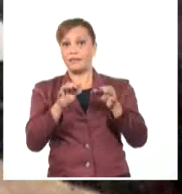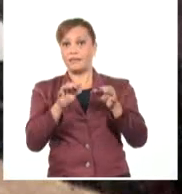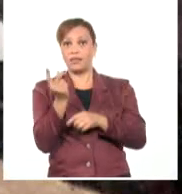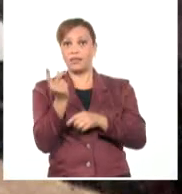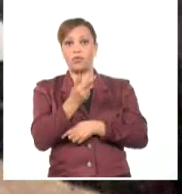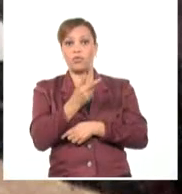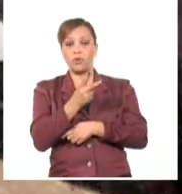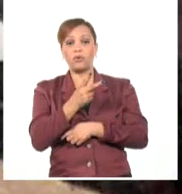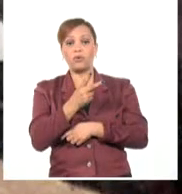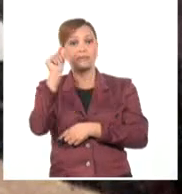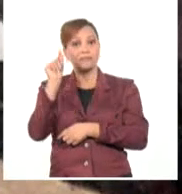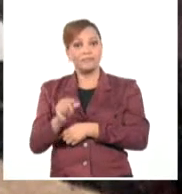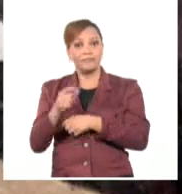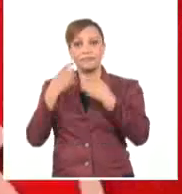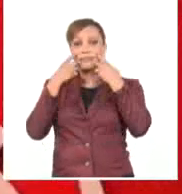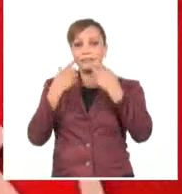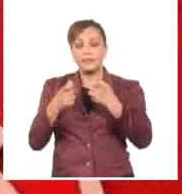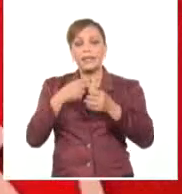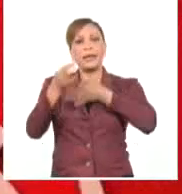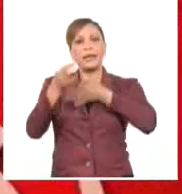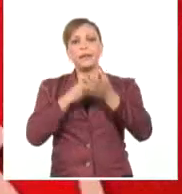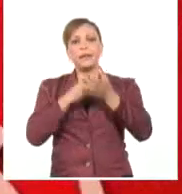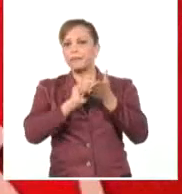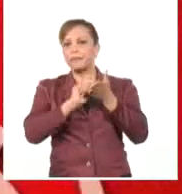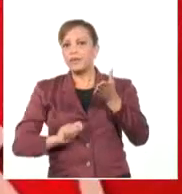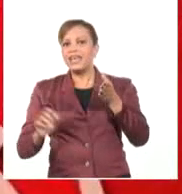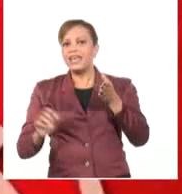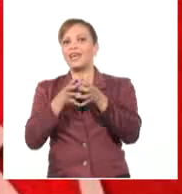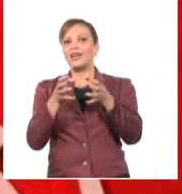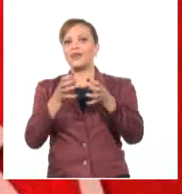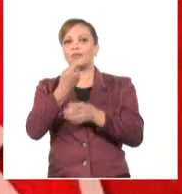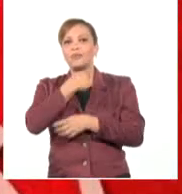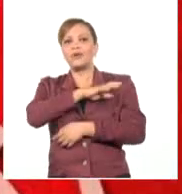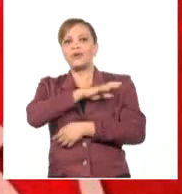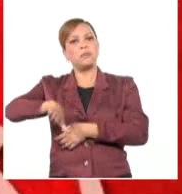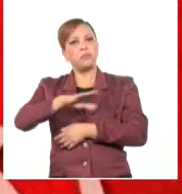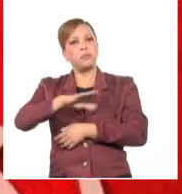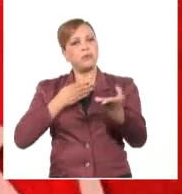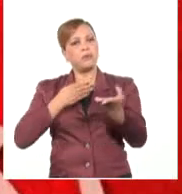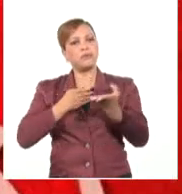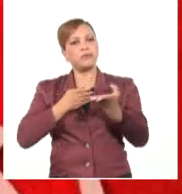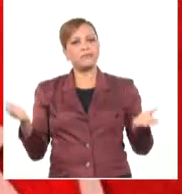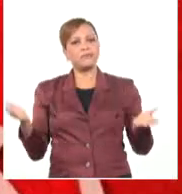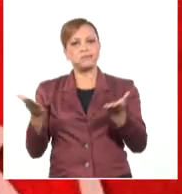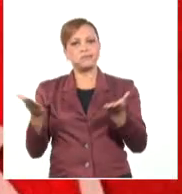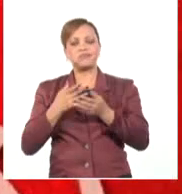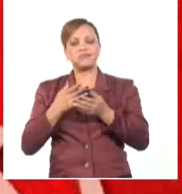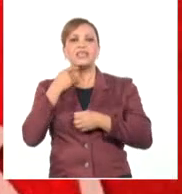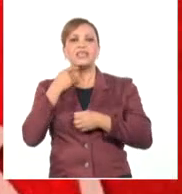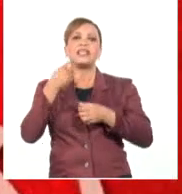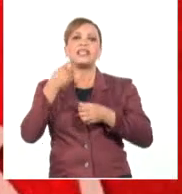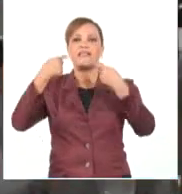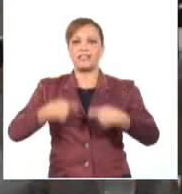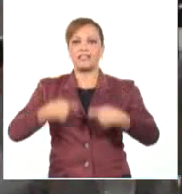Engels expresa en el manifiesto, las fuerzas progresistas continúan reivindicando la fuerza de la verdad y las ideas.